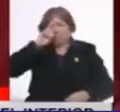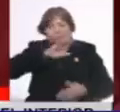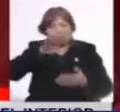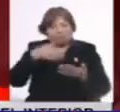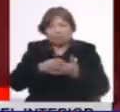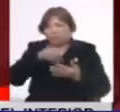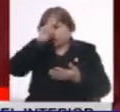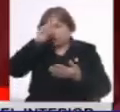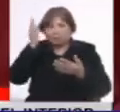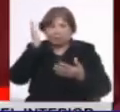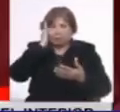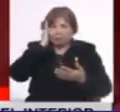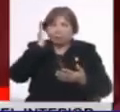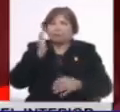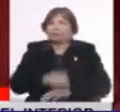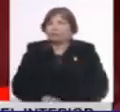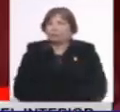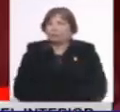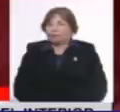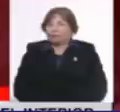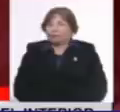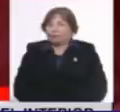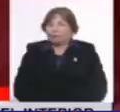los peruanos lo conocemos.